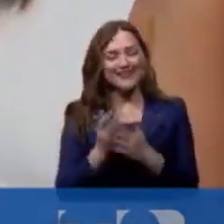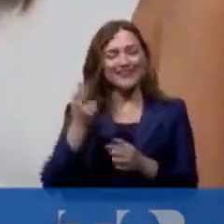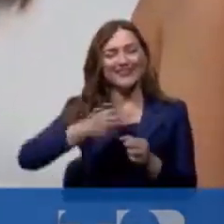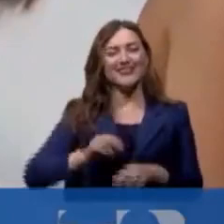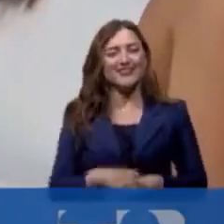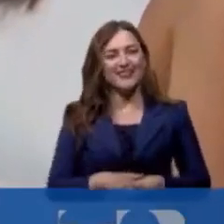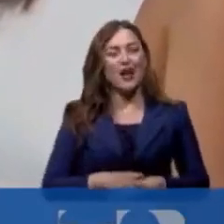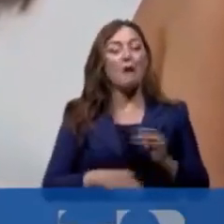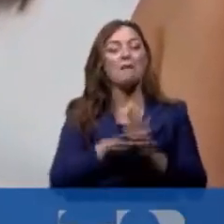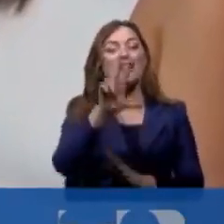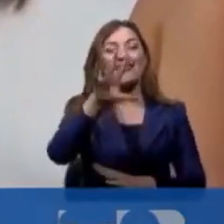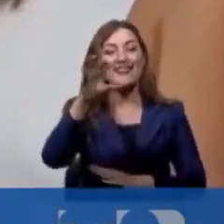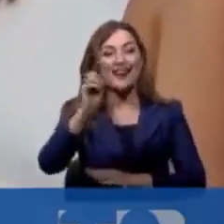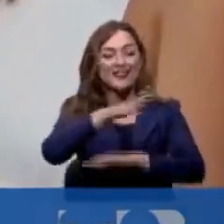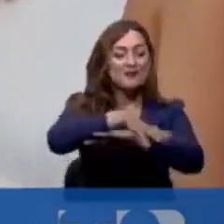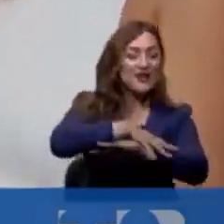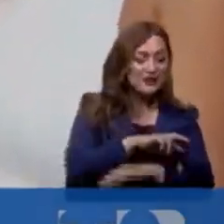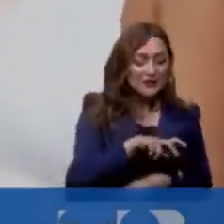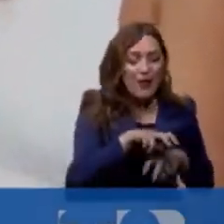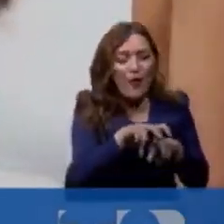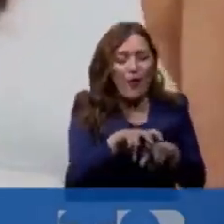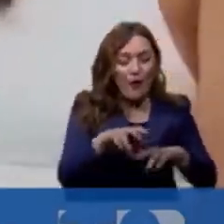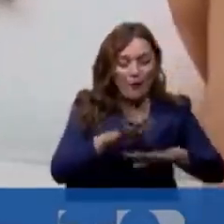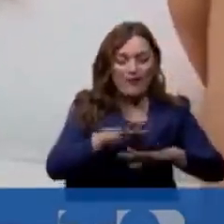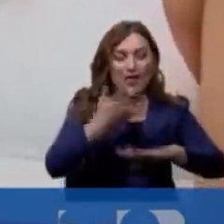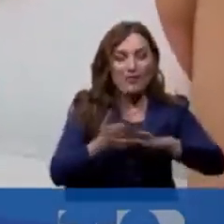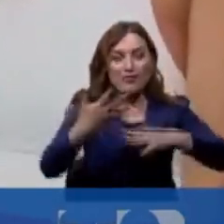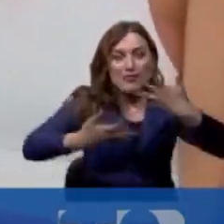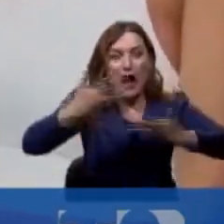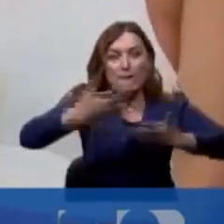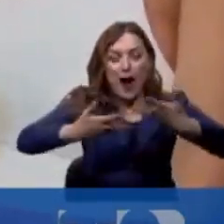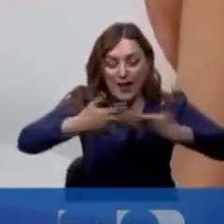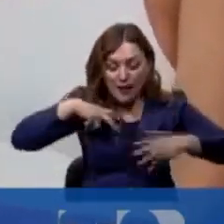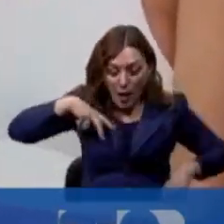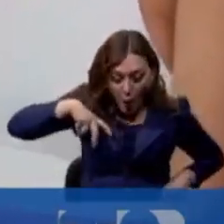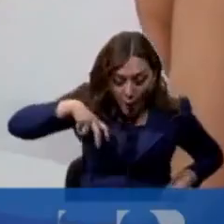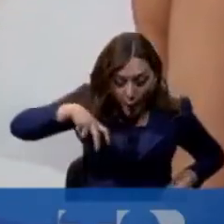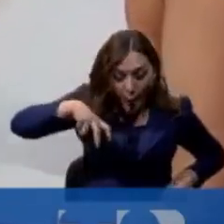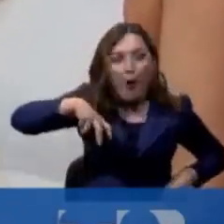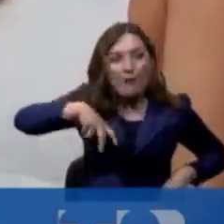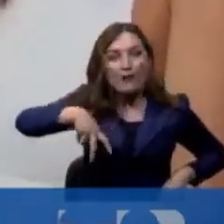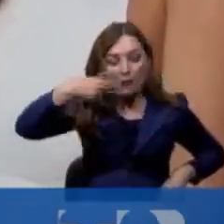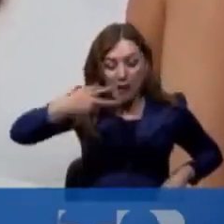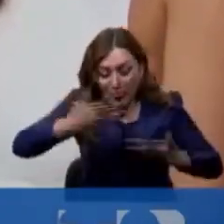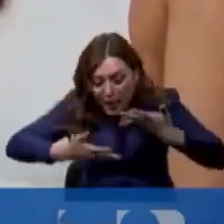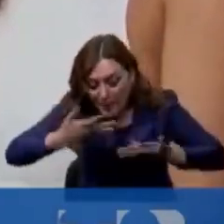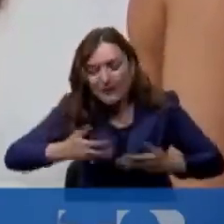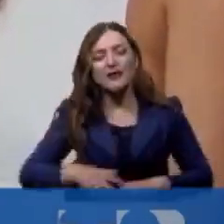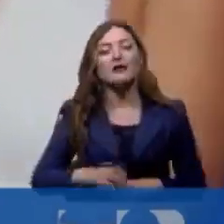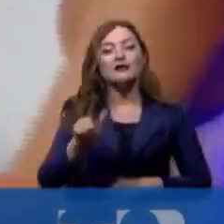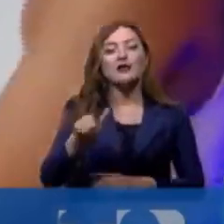que hay más de 30 miradores, hay puentes de cristal. Sí, precioso. Y hoy tenemos parques de, también donde se puede convivir